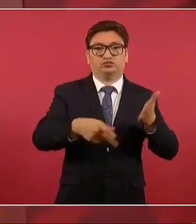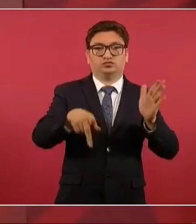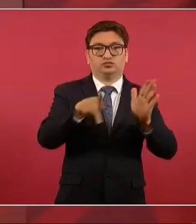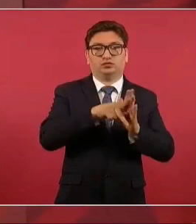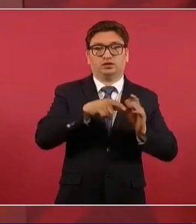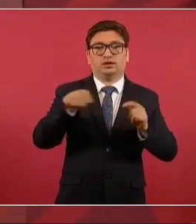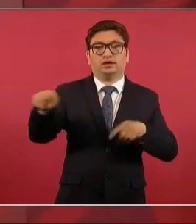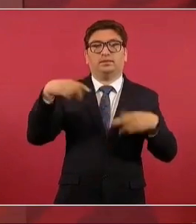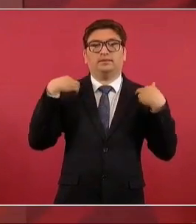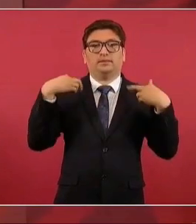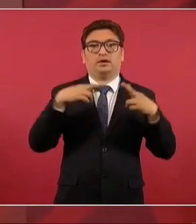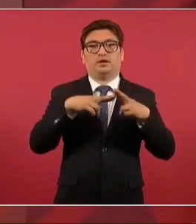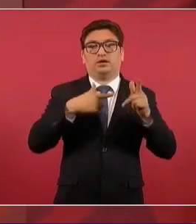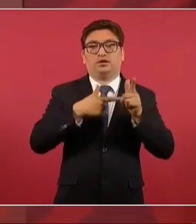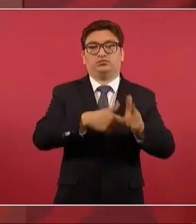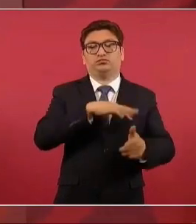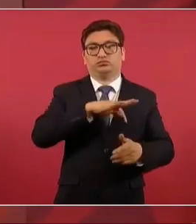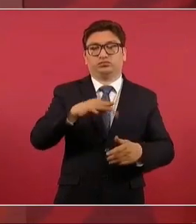que no les falte.